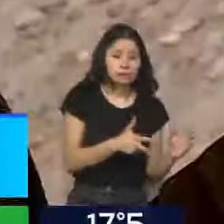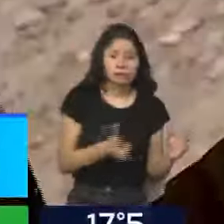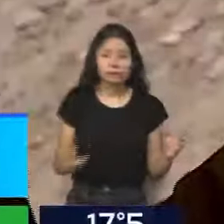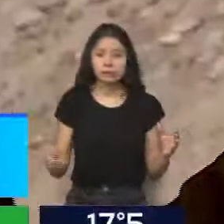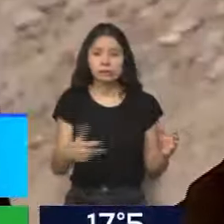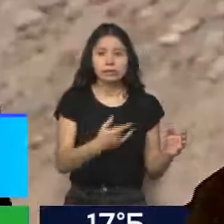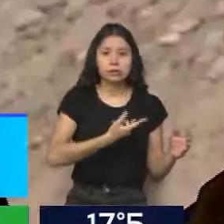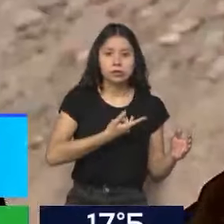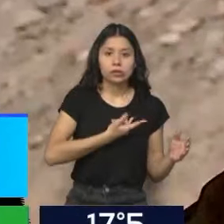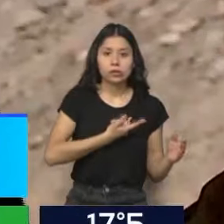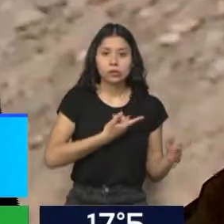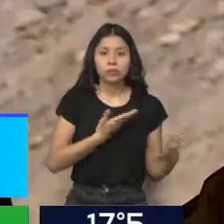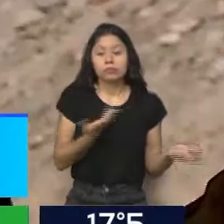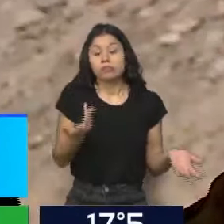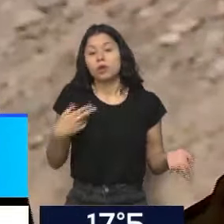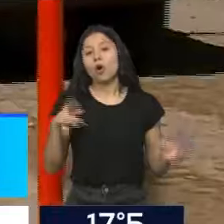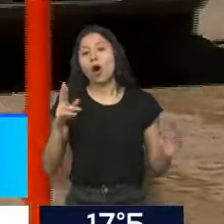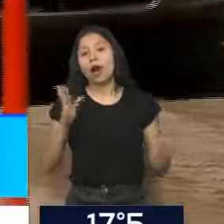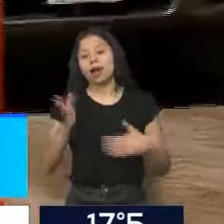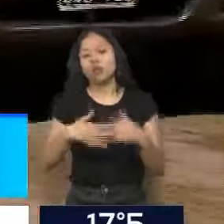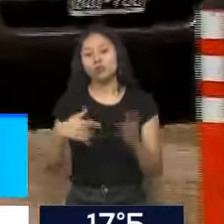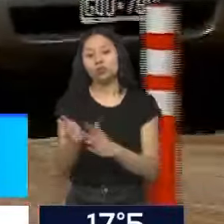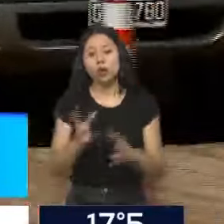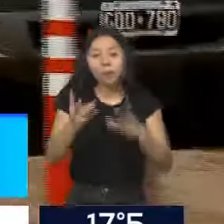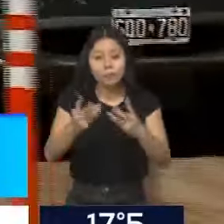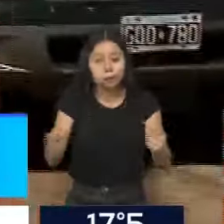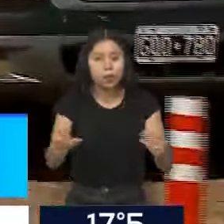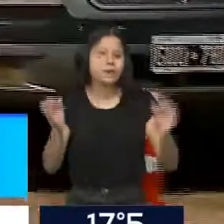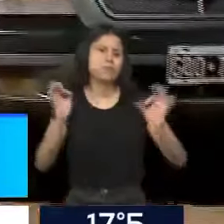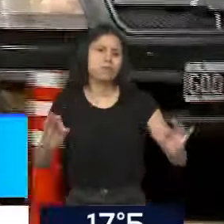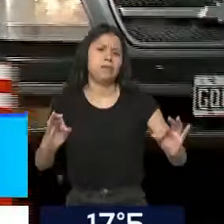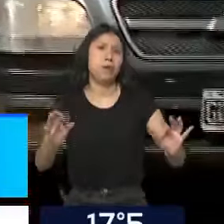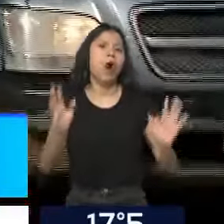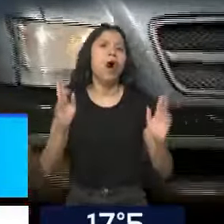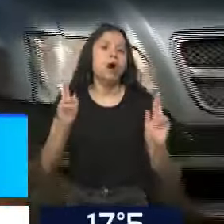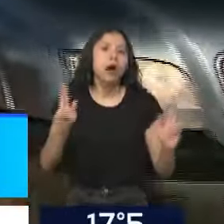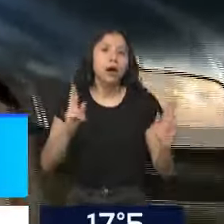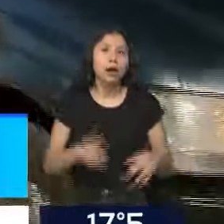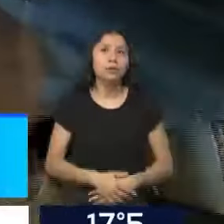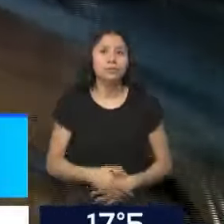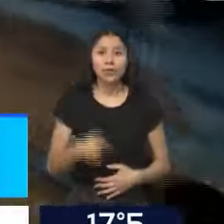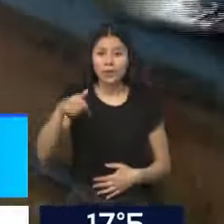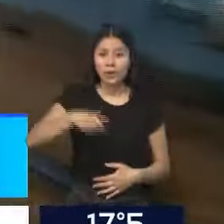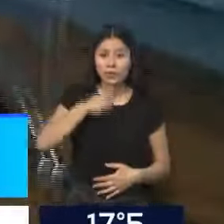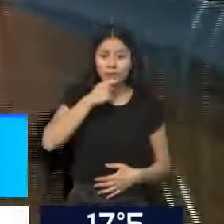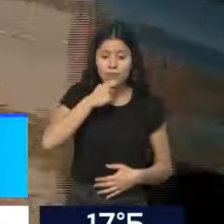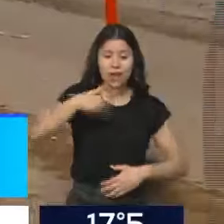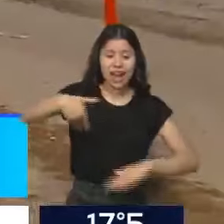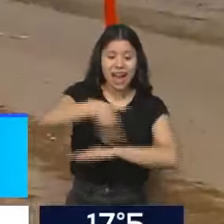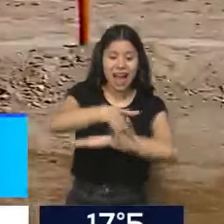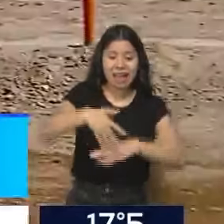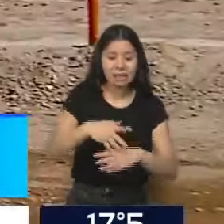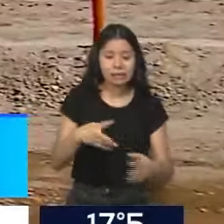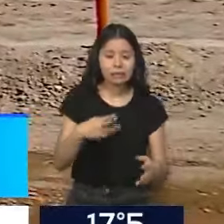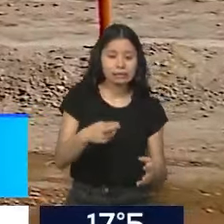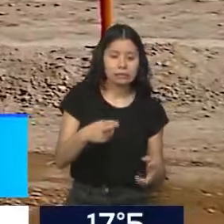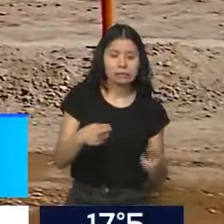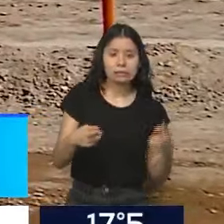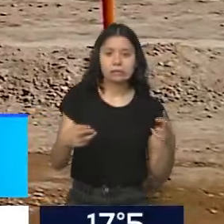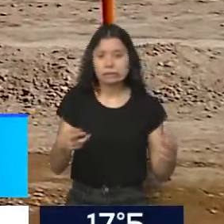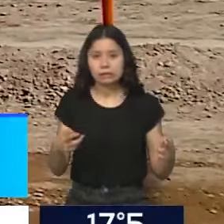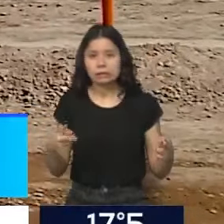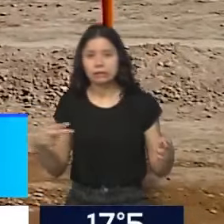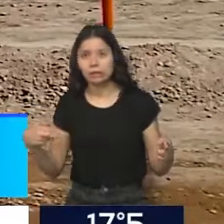bien. Pero sí, es medio complicado, porque está mucho, mucho cortan el camino, mira. Ahora tenemos tapado